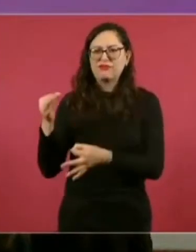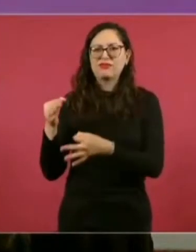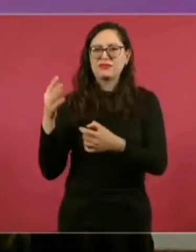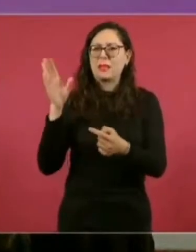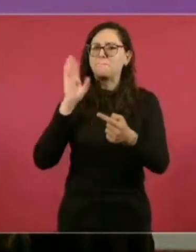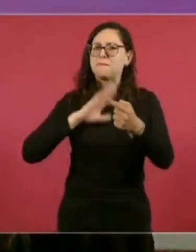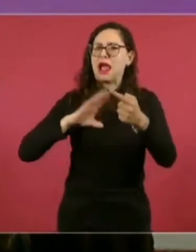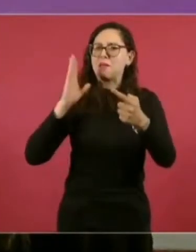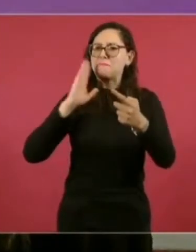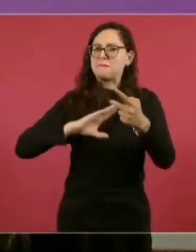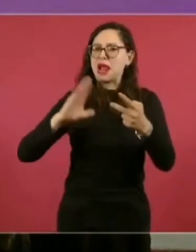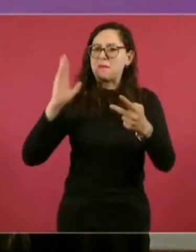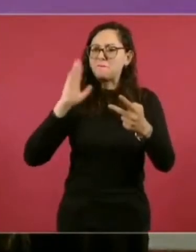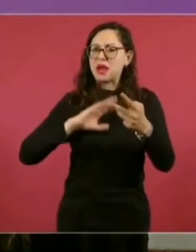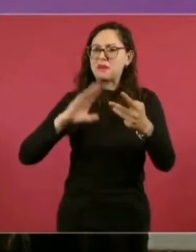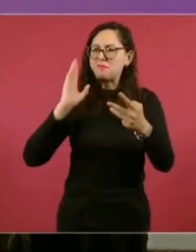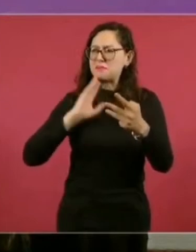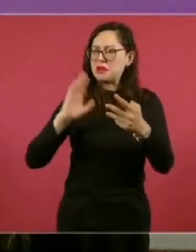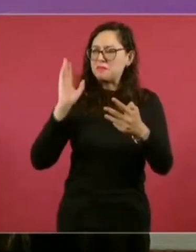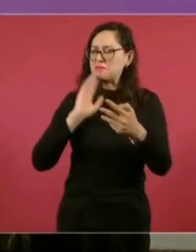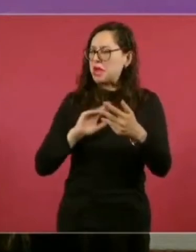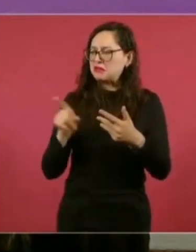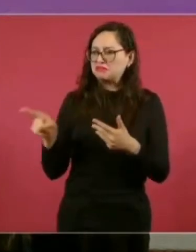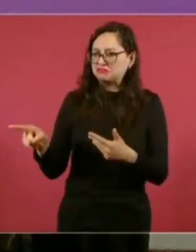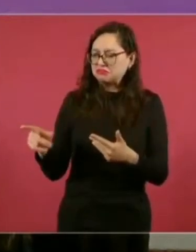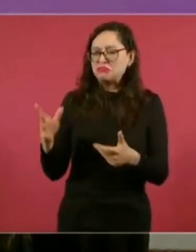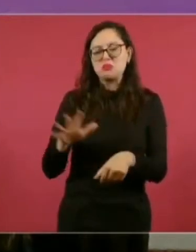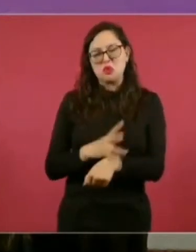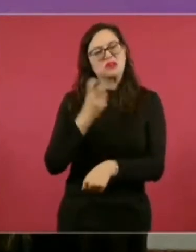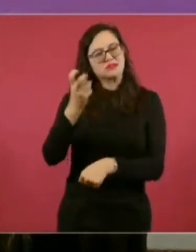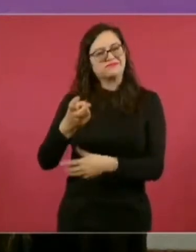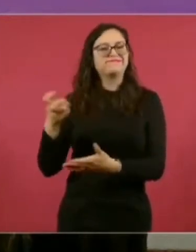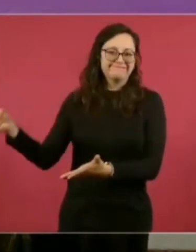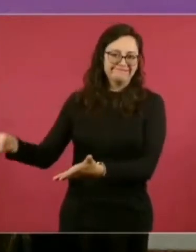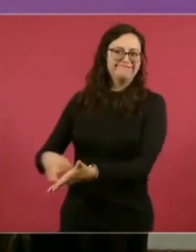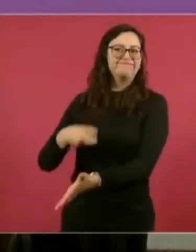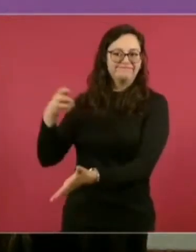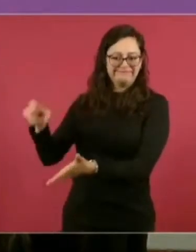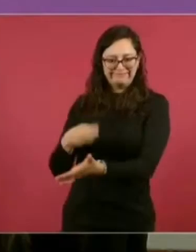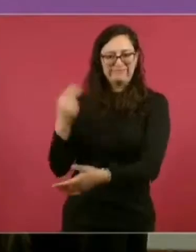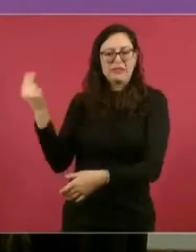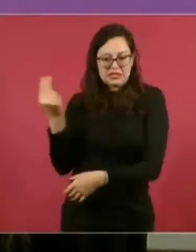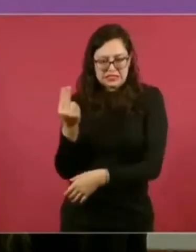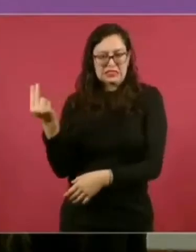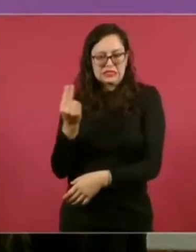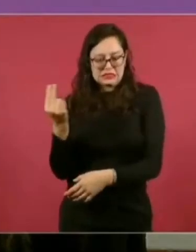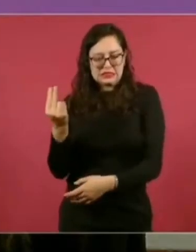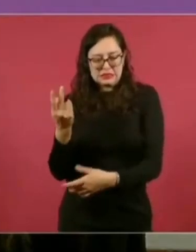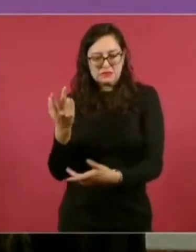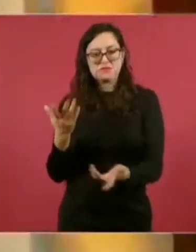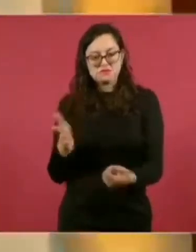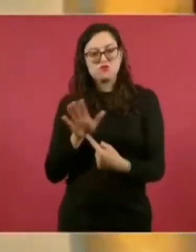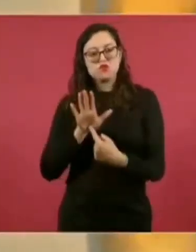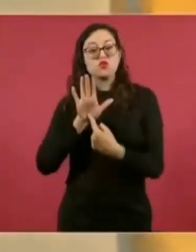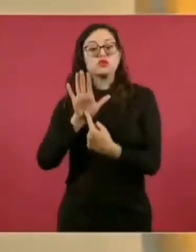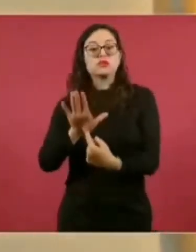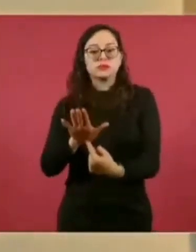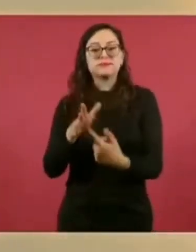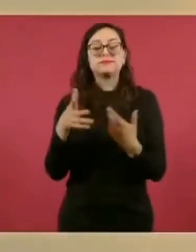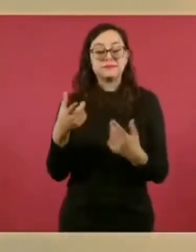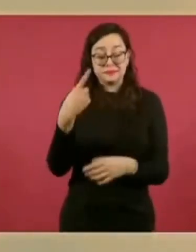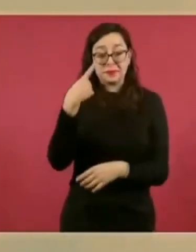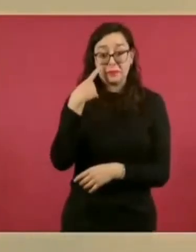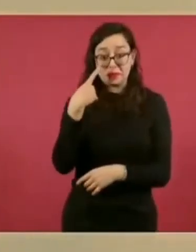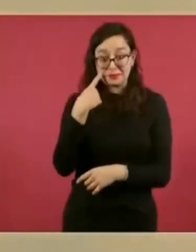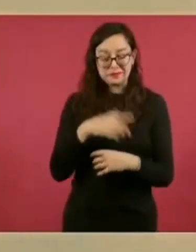reforma constitucional presentada por el presidente el 5 de febrero. Una de las principales mentiras o